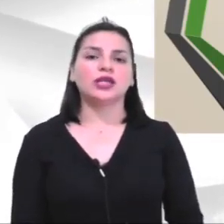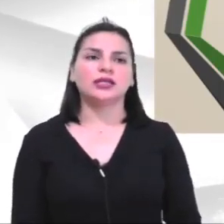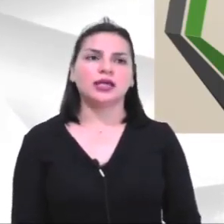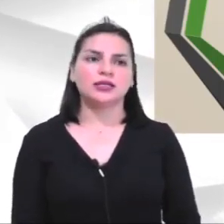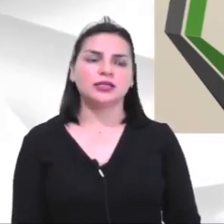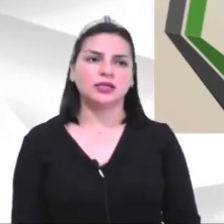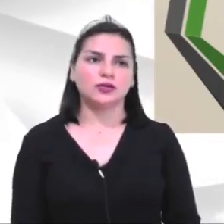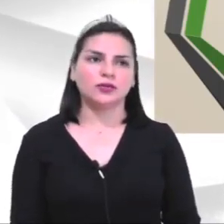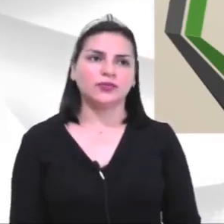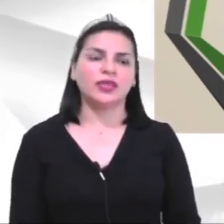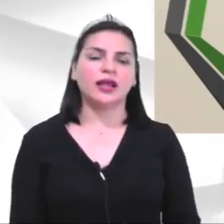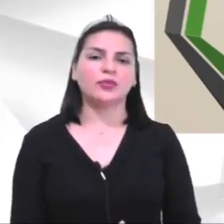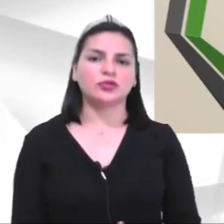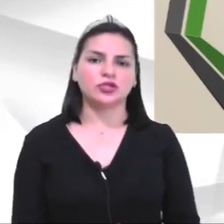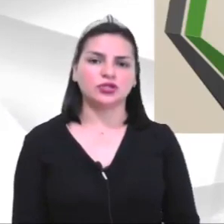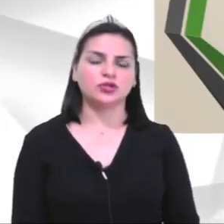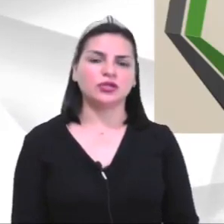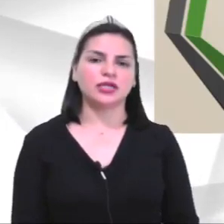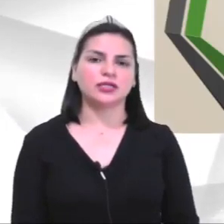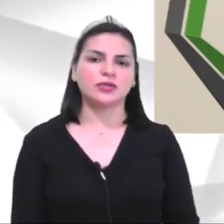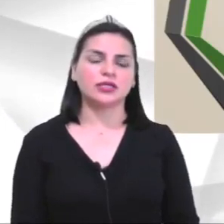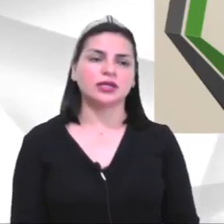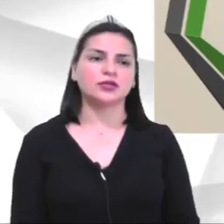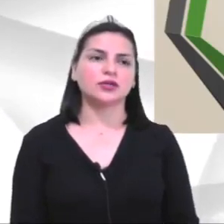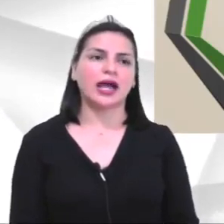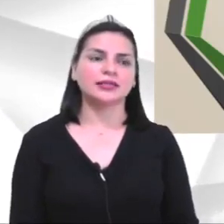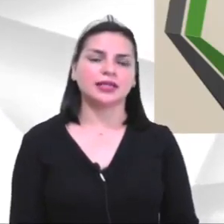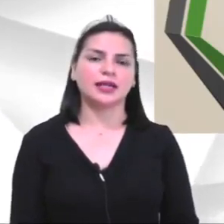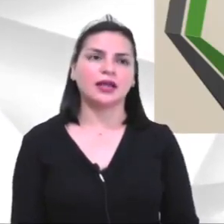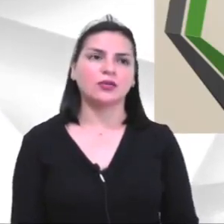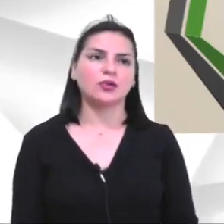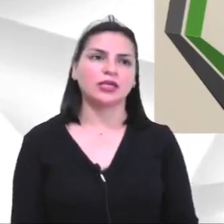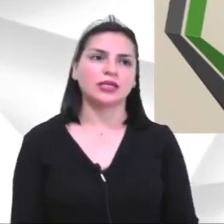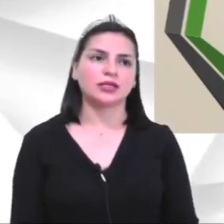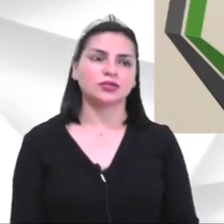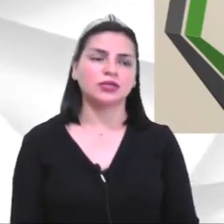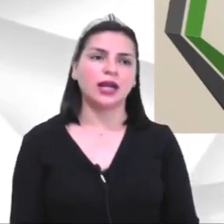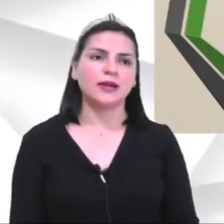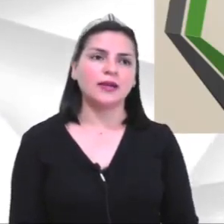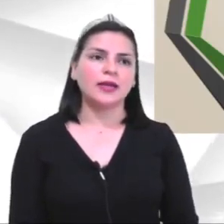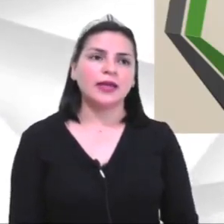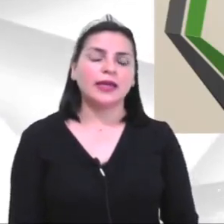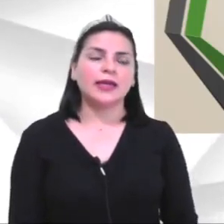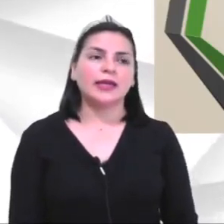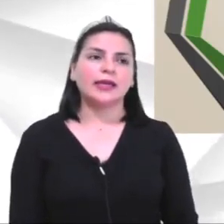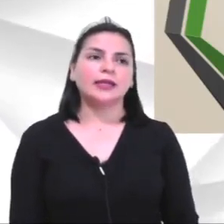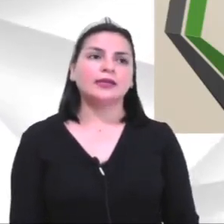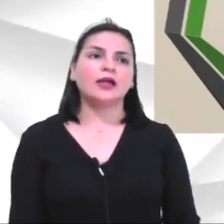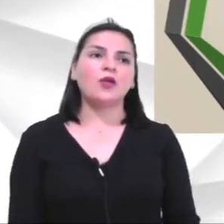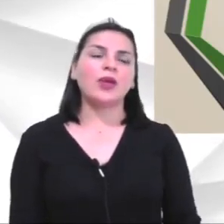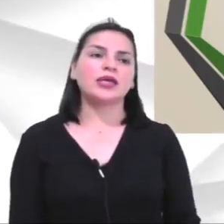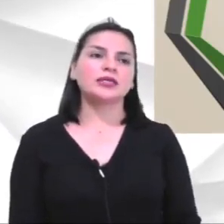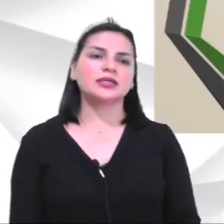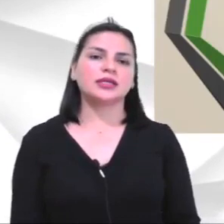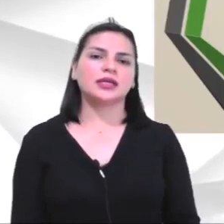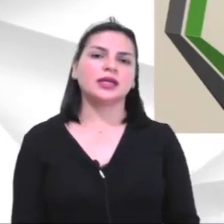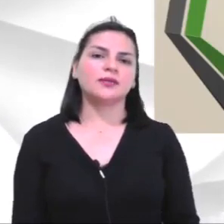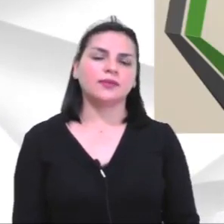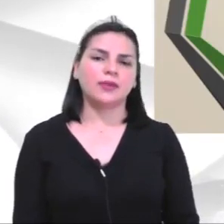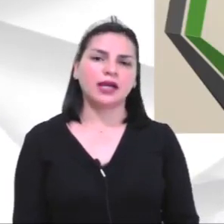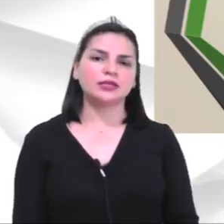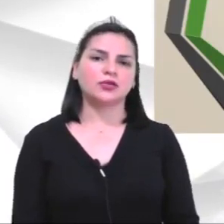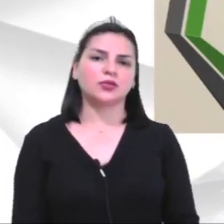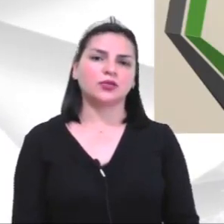número 35 de la posición de esta investigación acerca de la movilidad social, de los países que